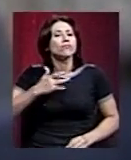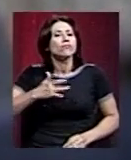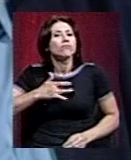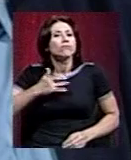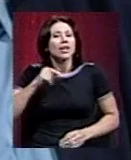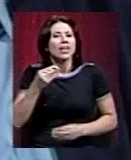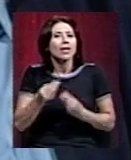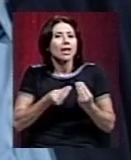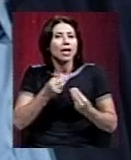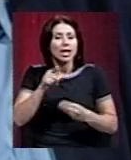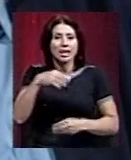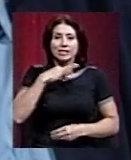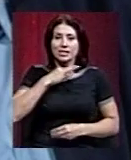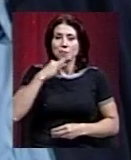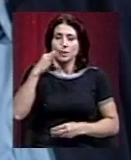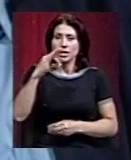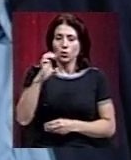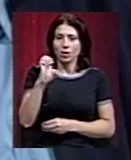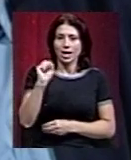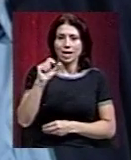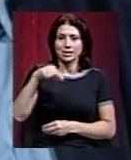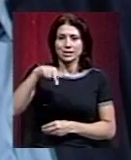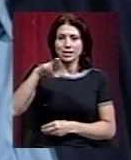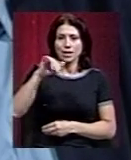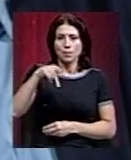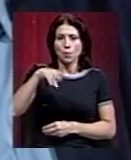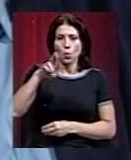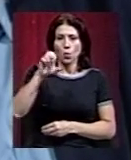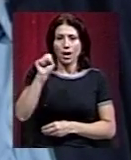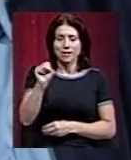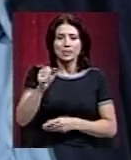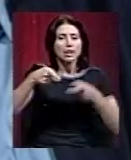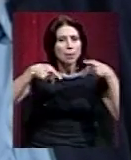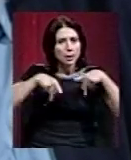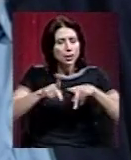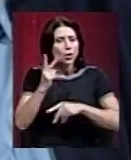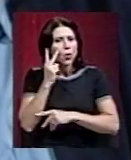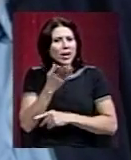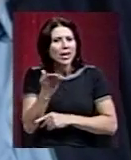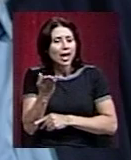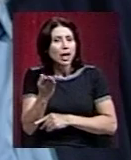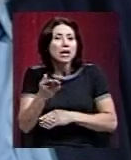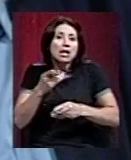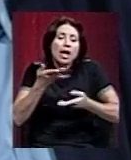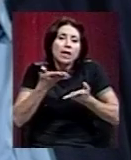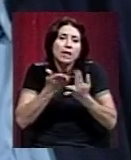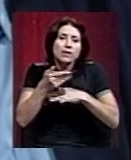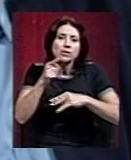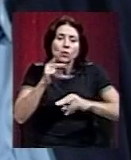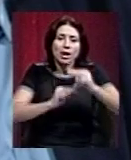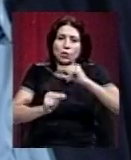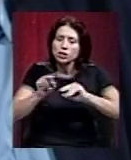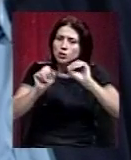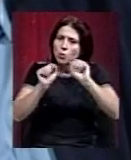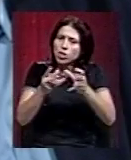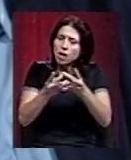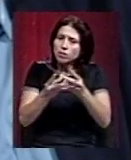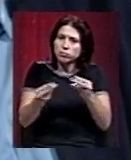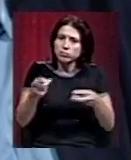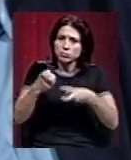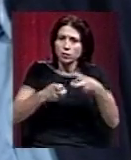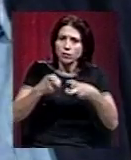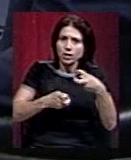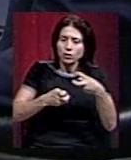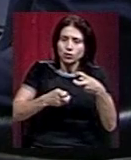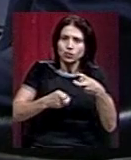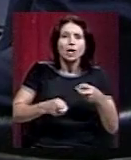espíritu de Esquipulas, que permitió ver que se podían resolver los conflictos a través de una negociación y que se podían y